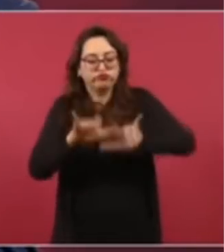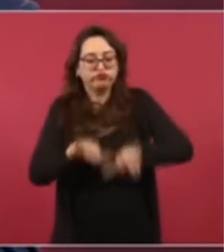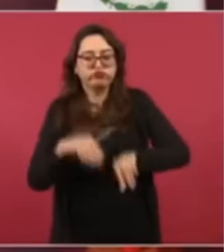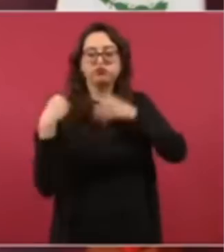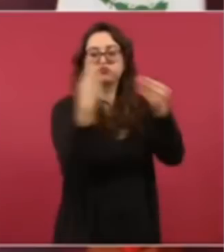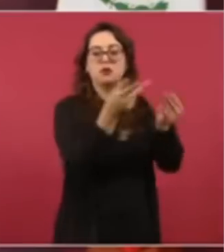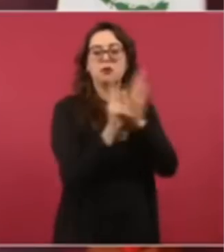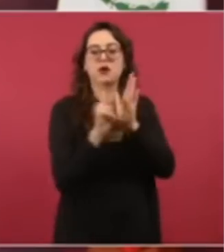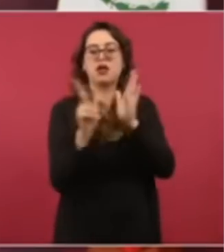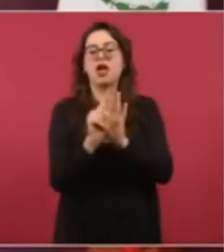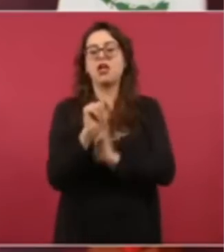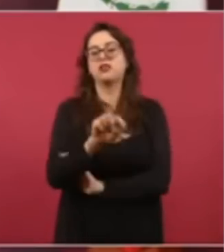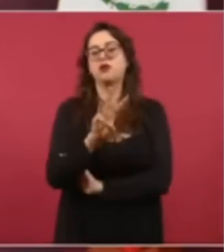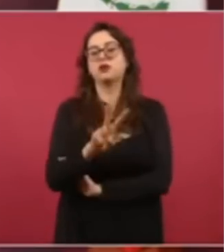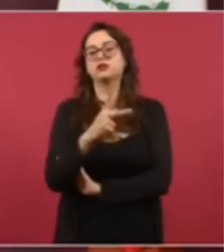comparándome con